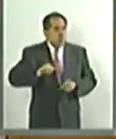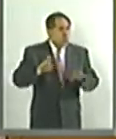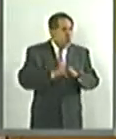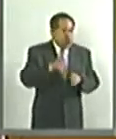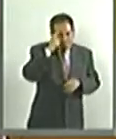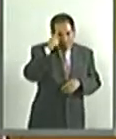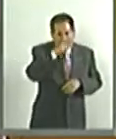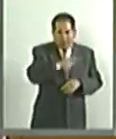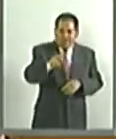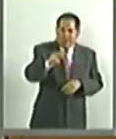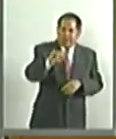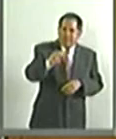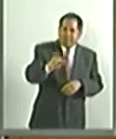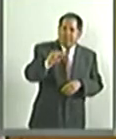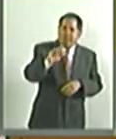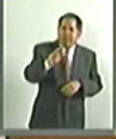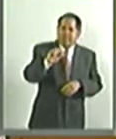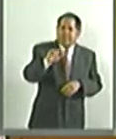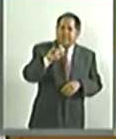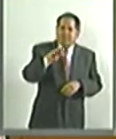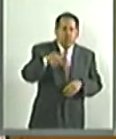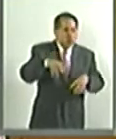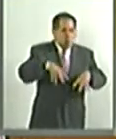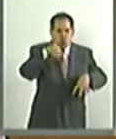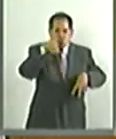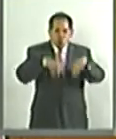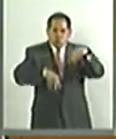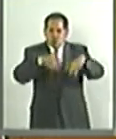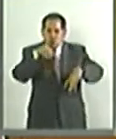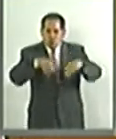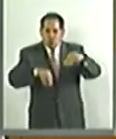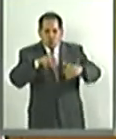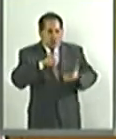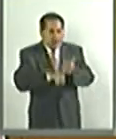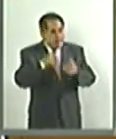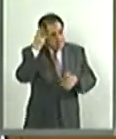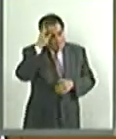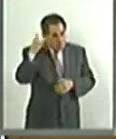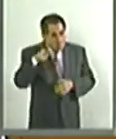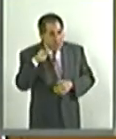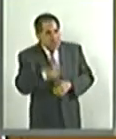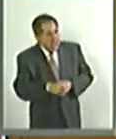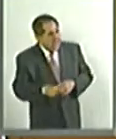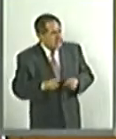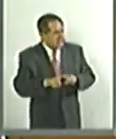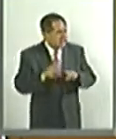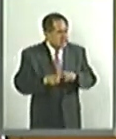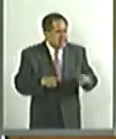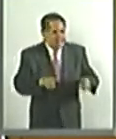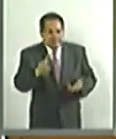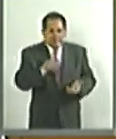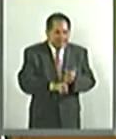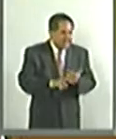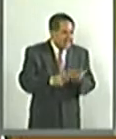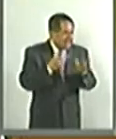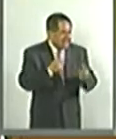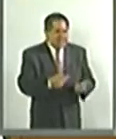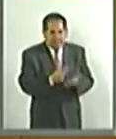basálticos de Santa María Regla, los yacimientos de obsidiana de Cerro de las Navajas, los yacimientos